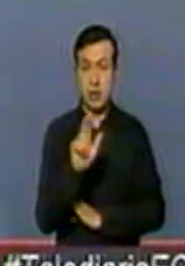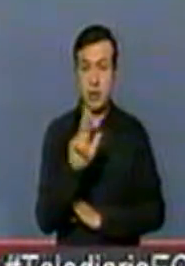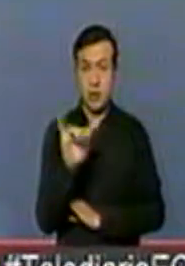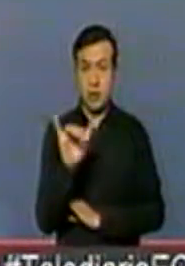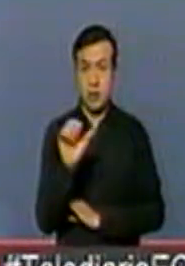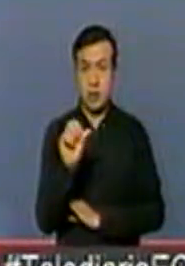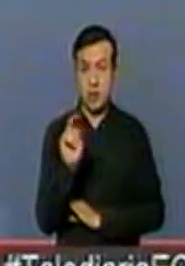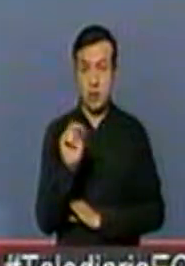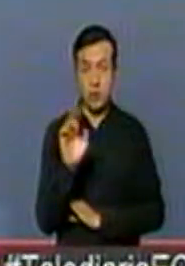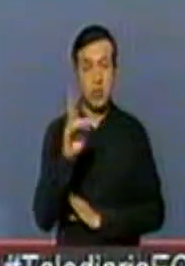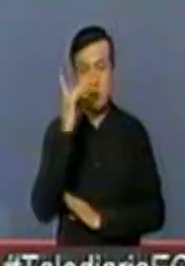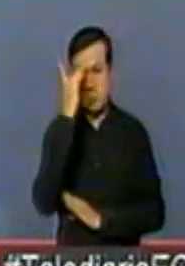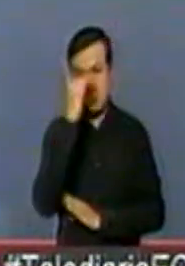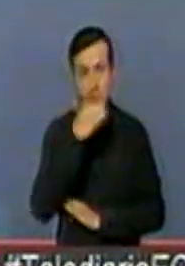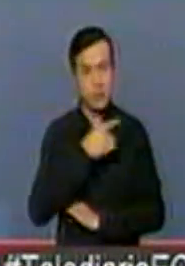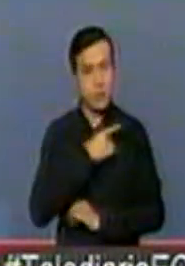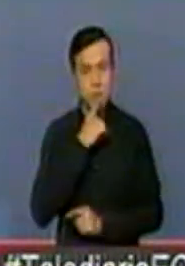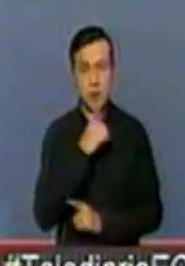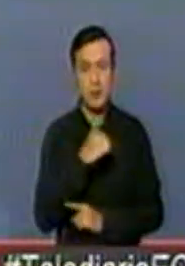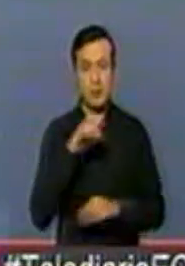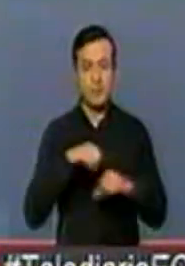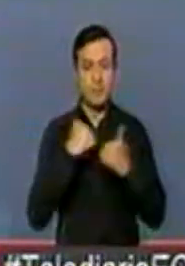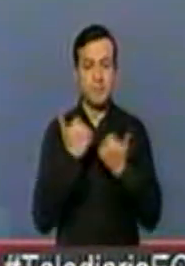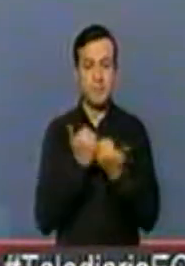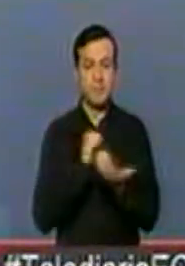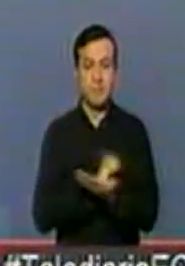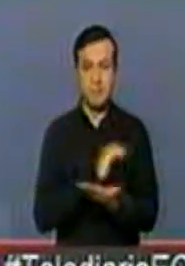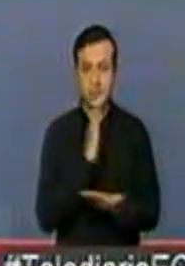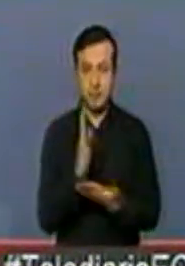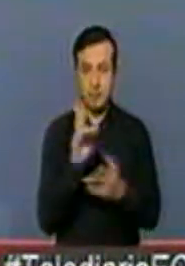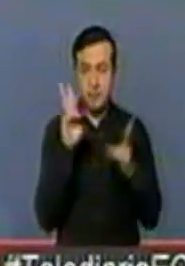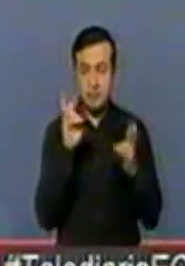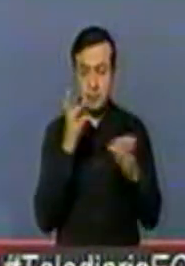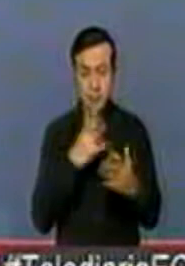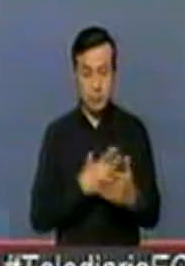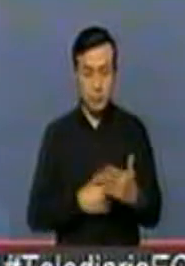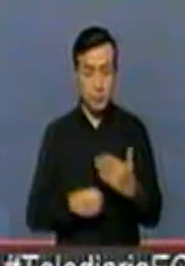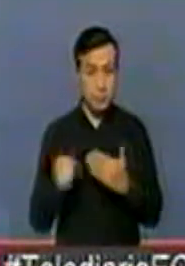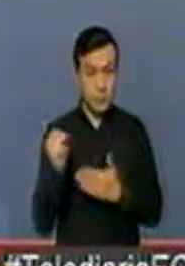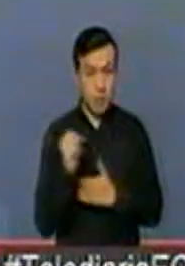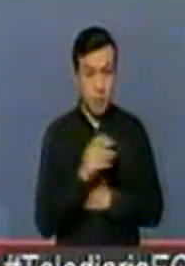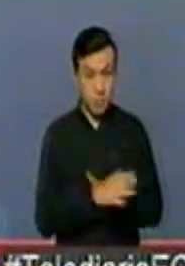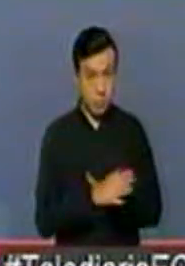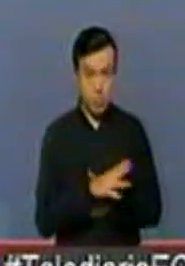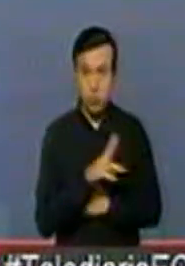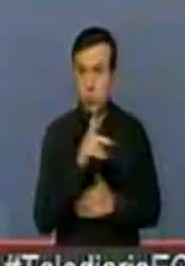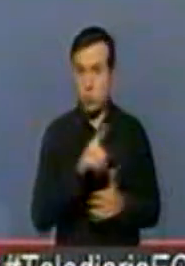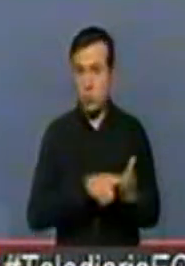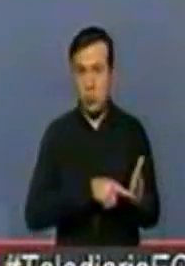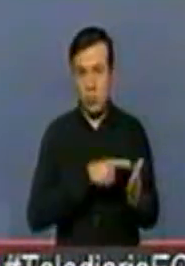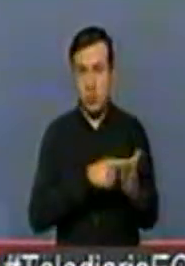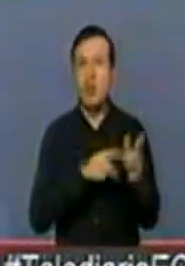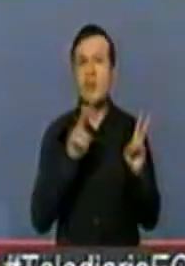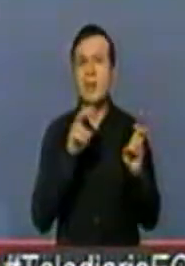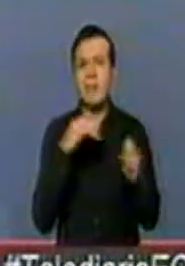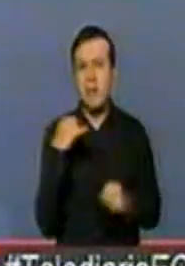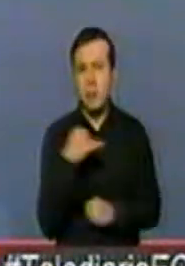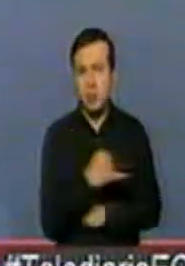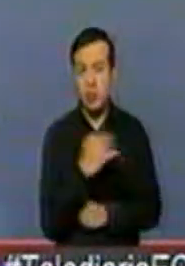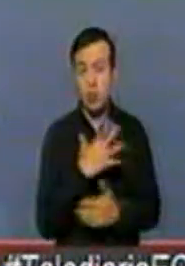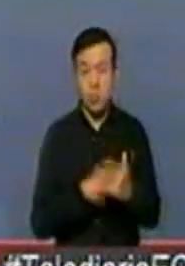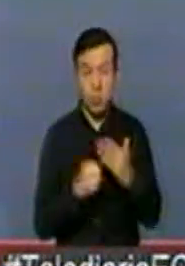de la decisión que tomó la Asamblea Nacional de no despenalizar el aborto en casos de violación. Esto ha generado, sin